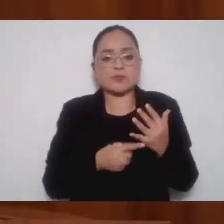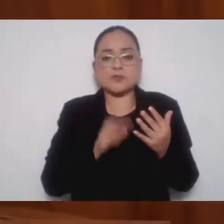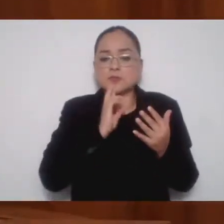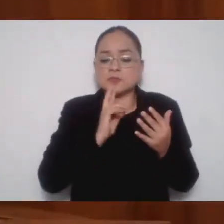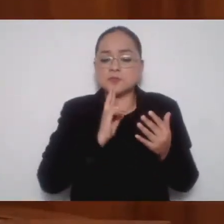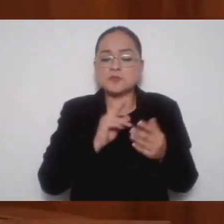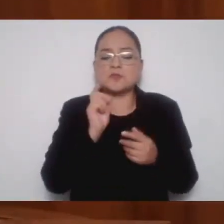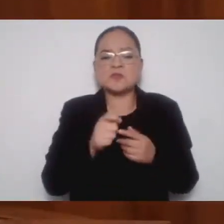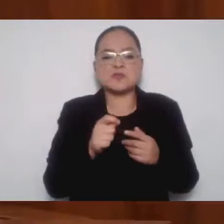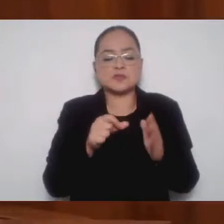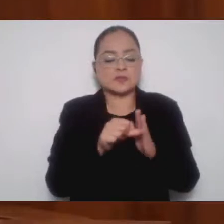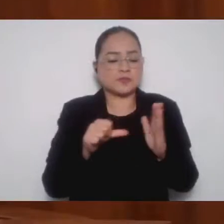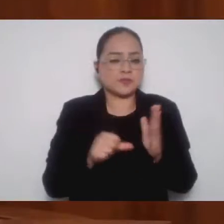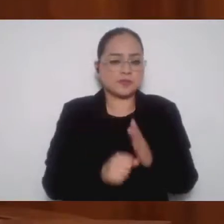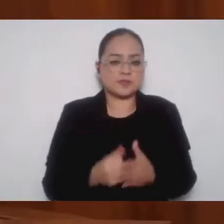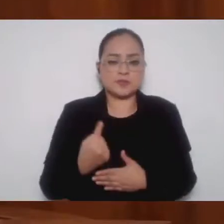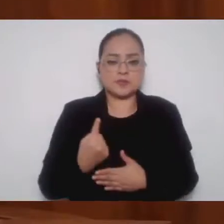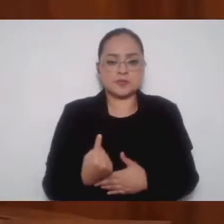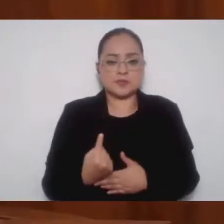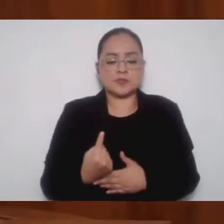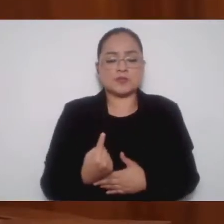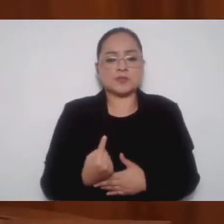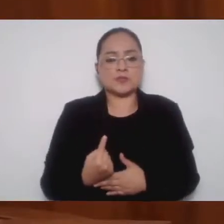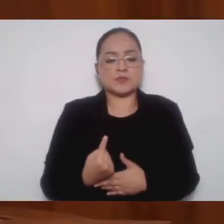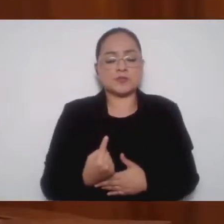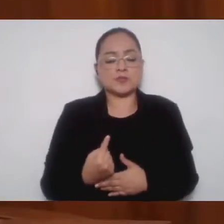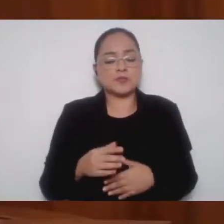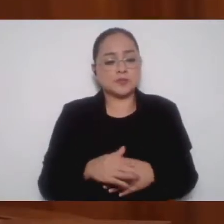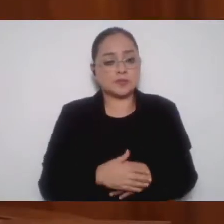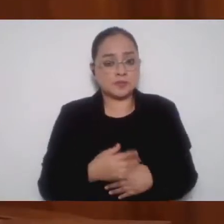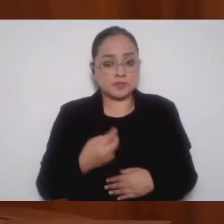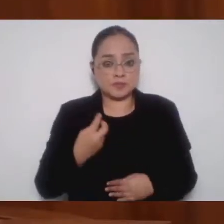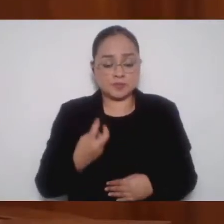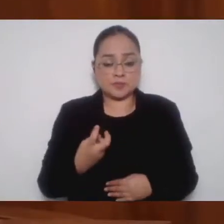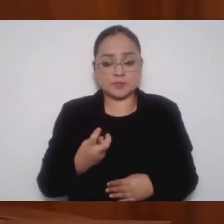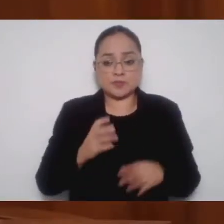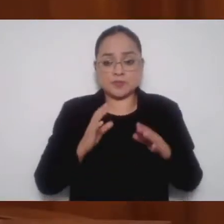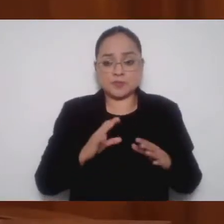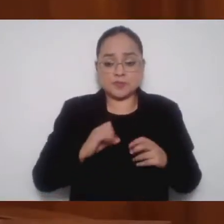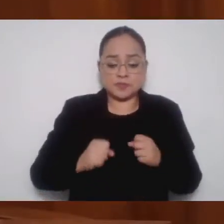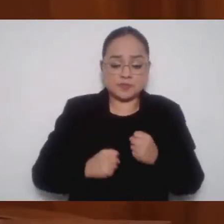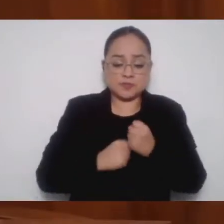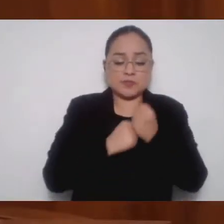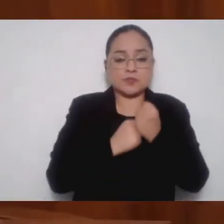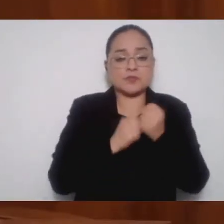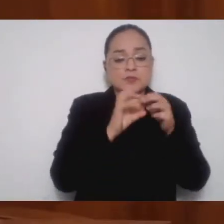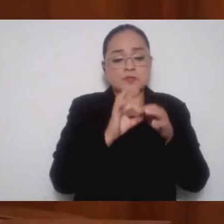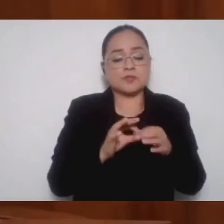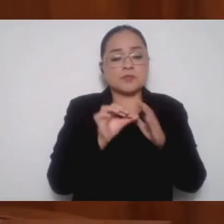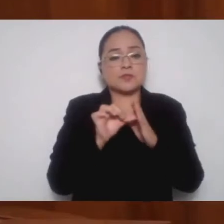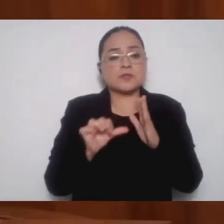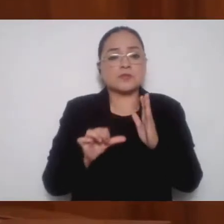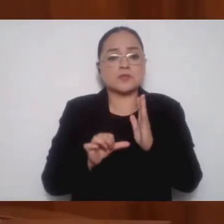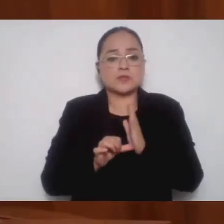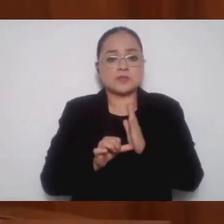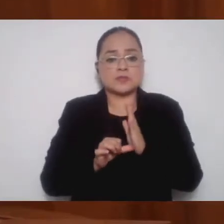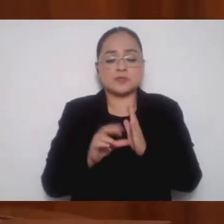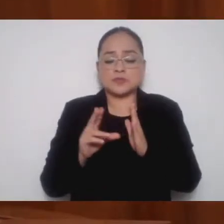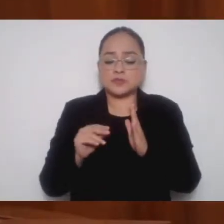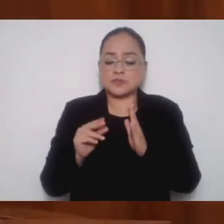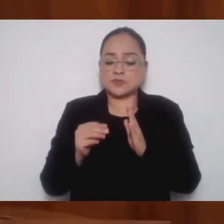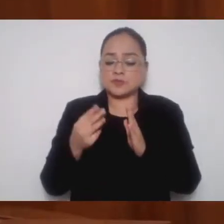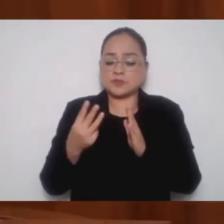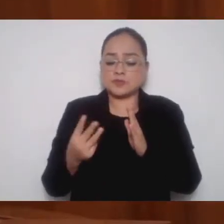Resolutivos. Artículo primero. Por lo tanto, con sustento en lo previsto en los